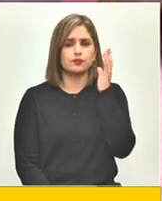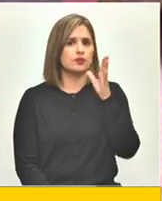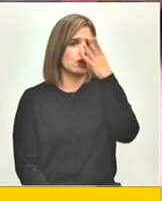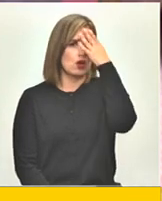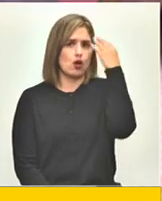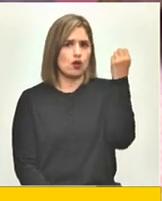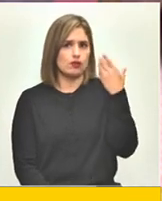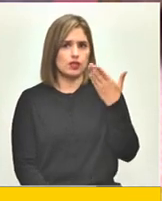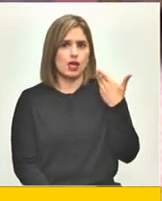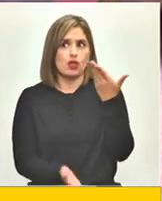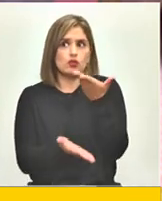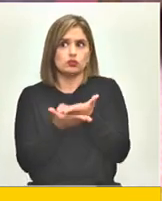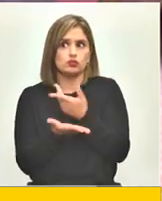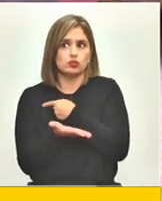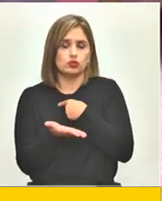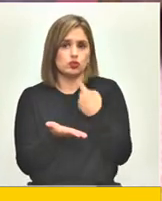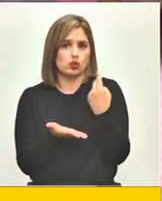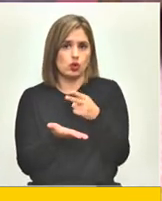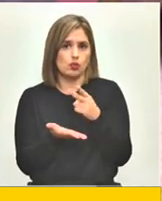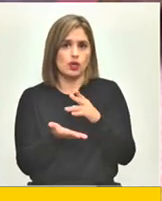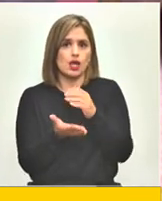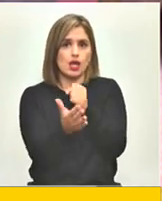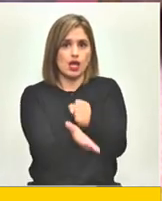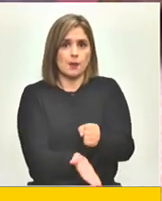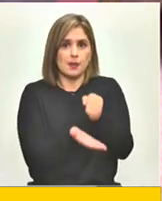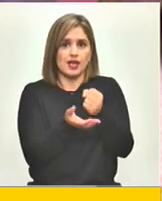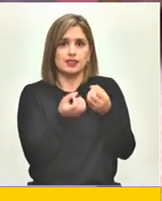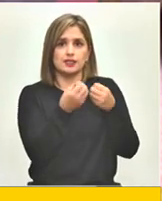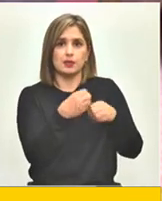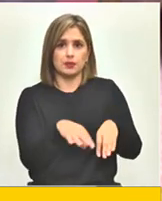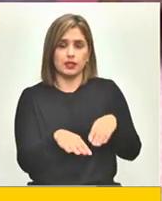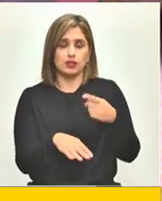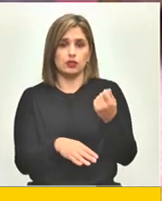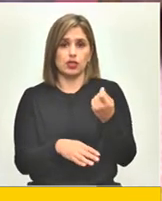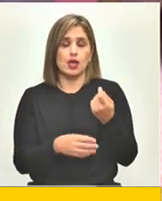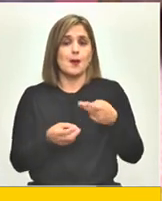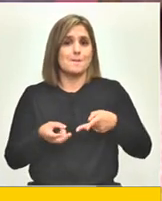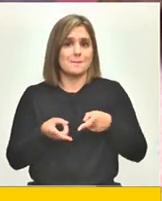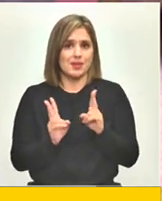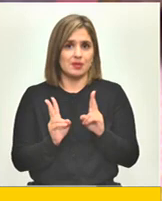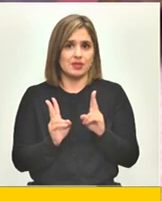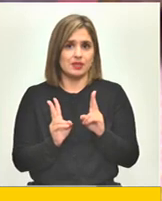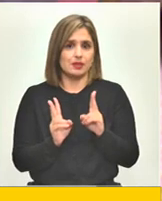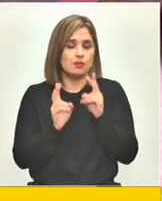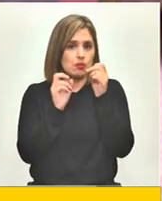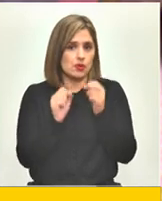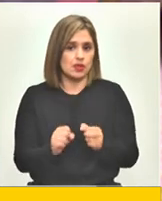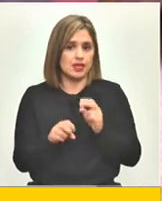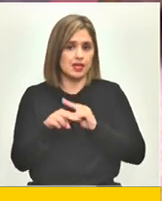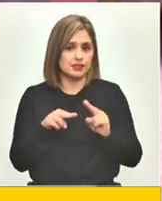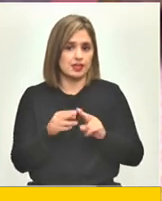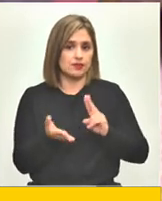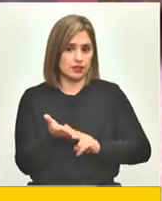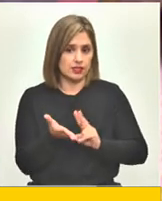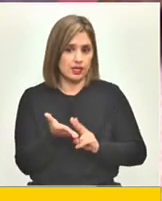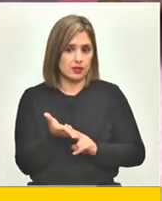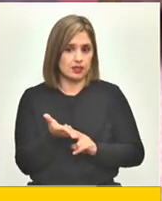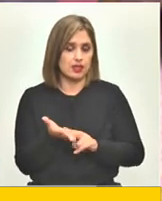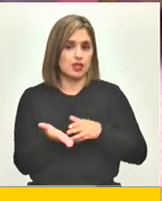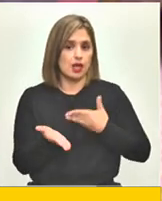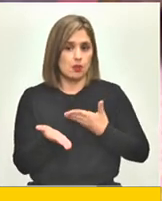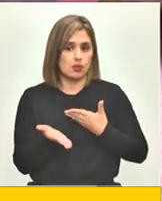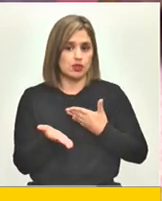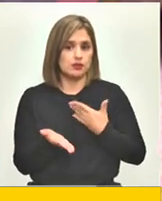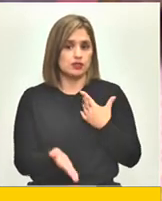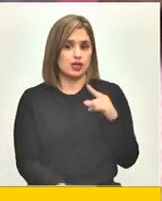olvidado postularlos han perdido recursos que permite poder realizar efectivamente este incentivo